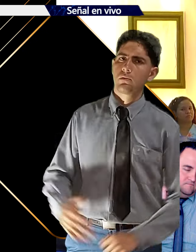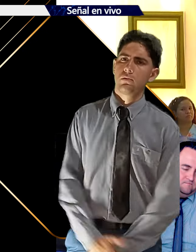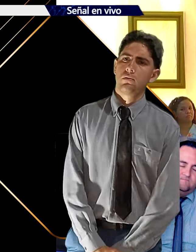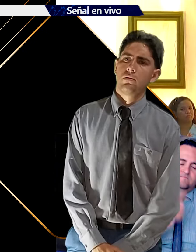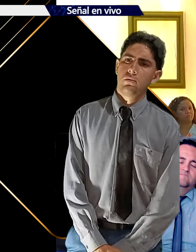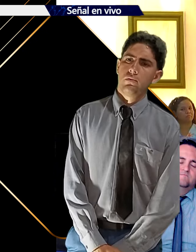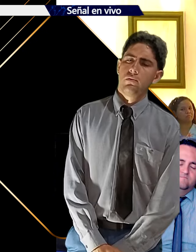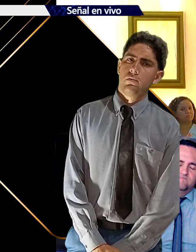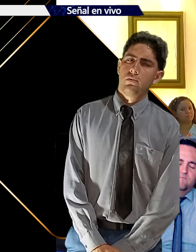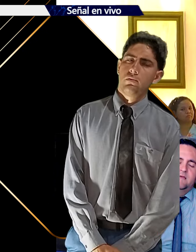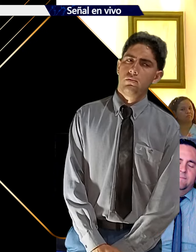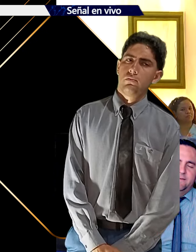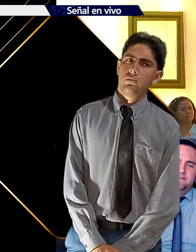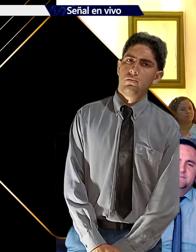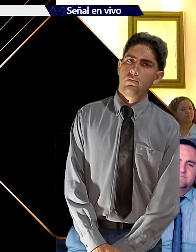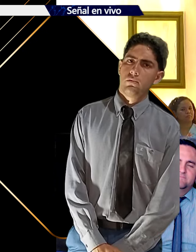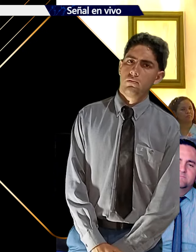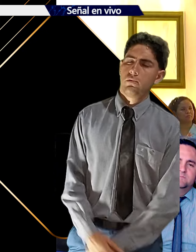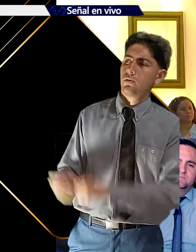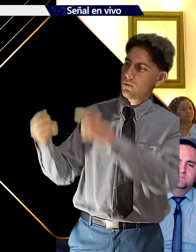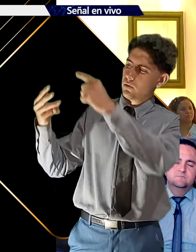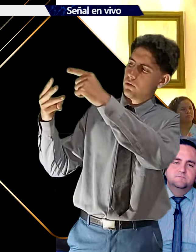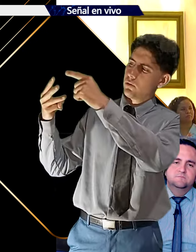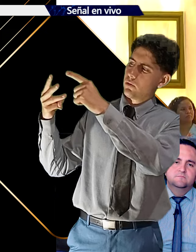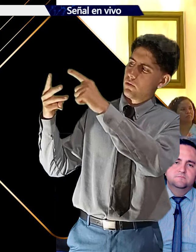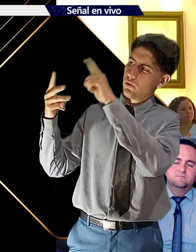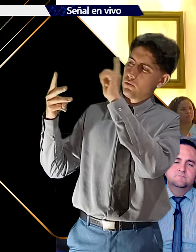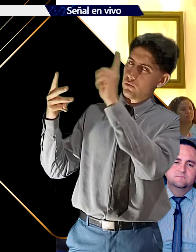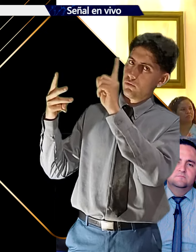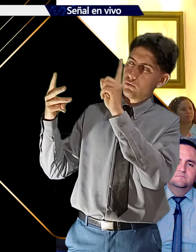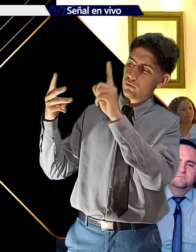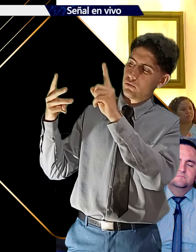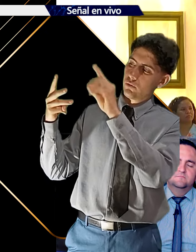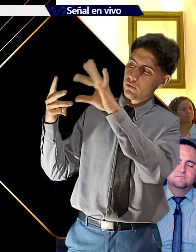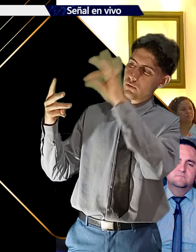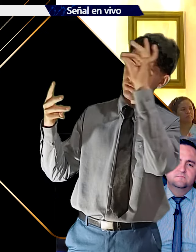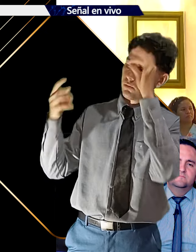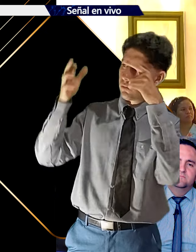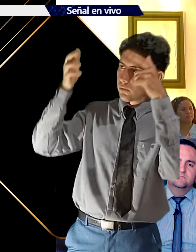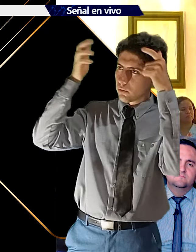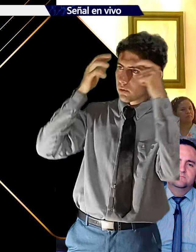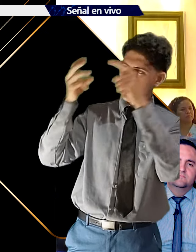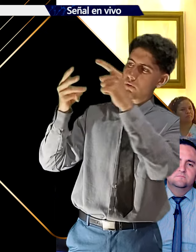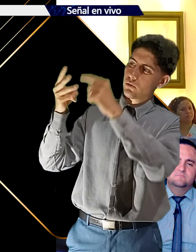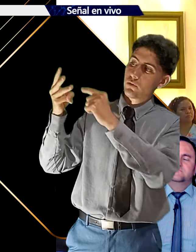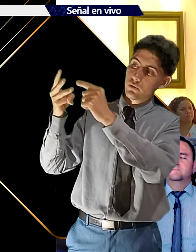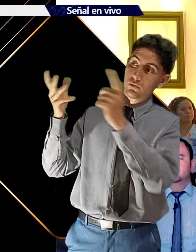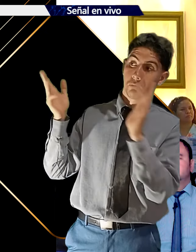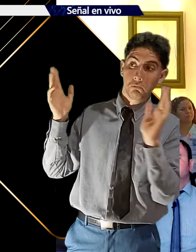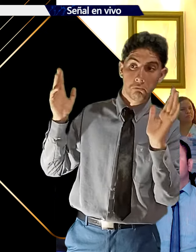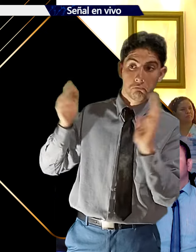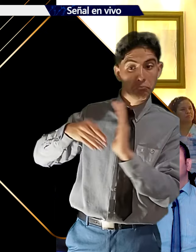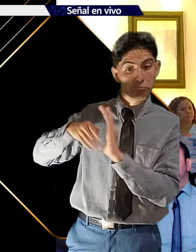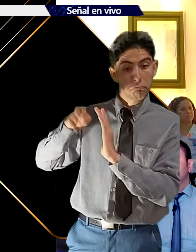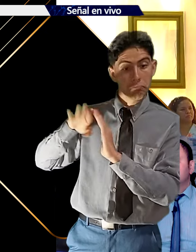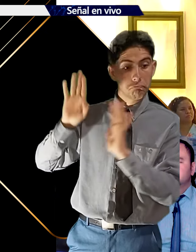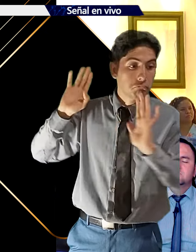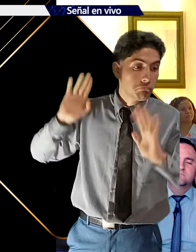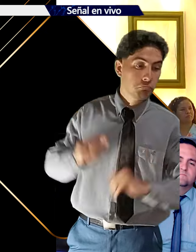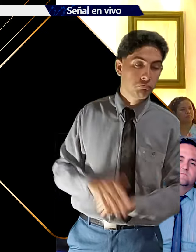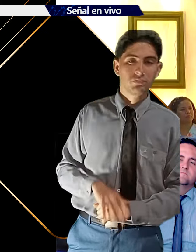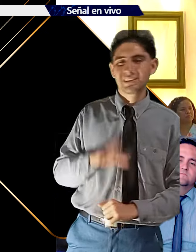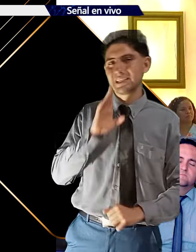león tiene que ser el rey de esta selva, de esta. Los otros habrá que mandarlos a otros lugares, pero aquí solamente